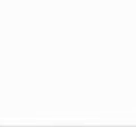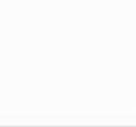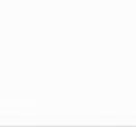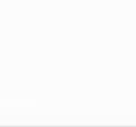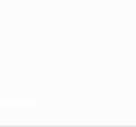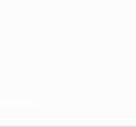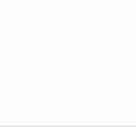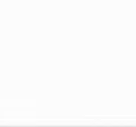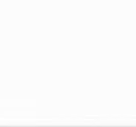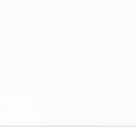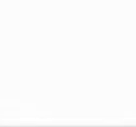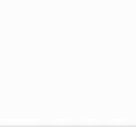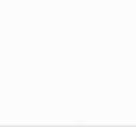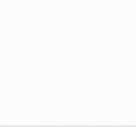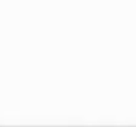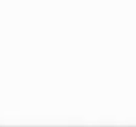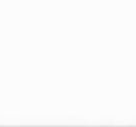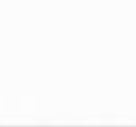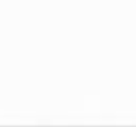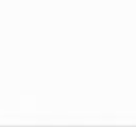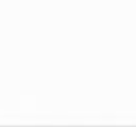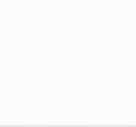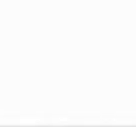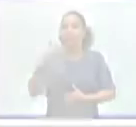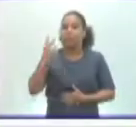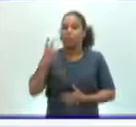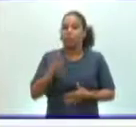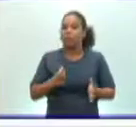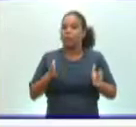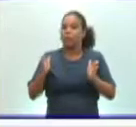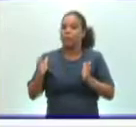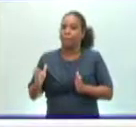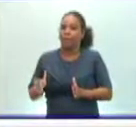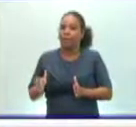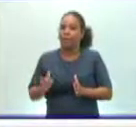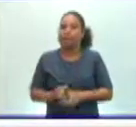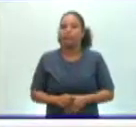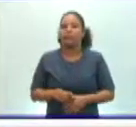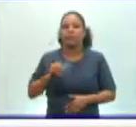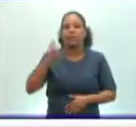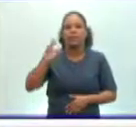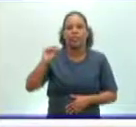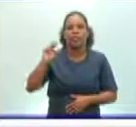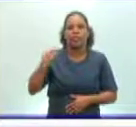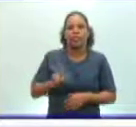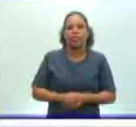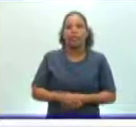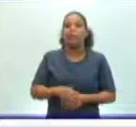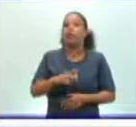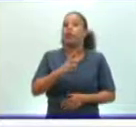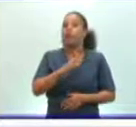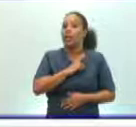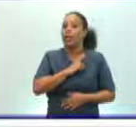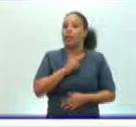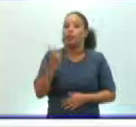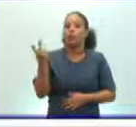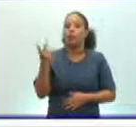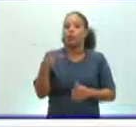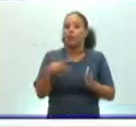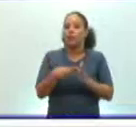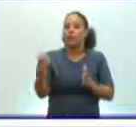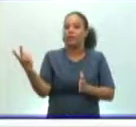Y la segunda parte que plantea que la razón entre dos